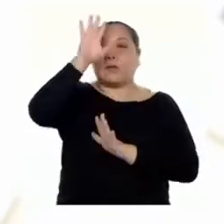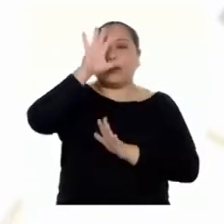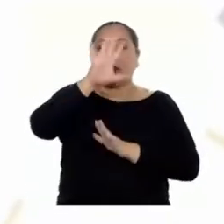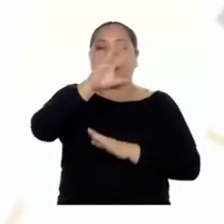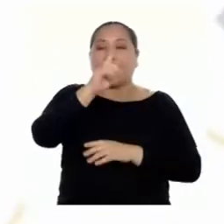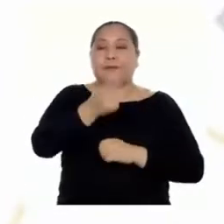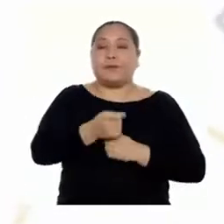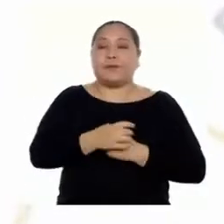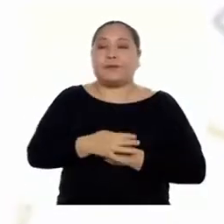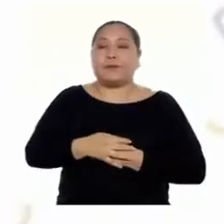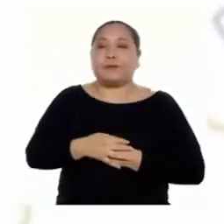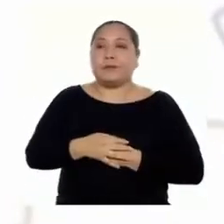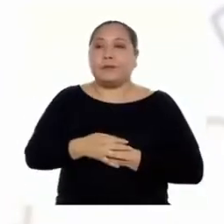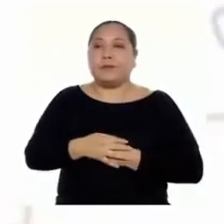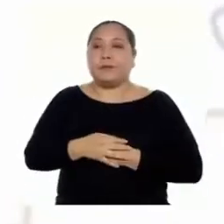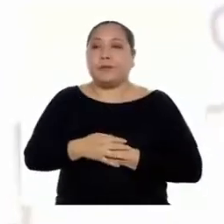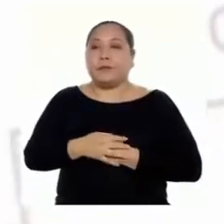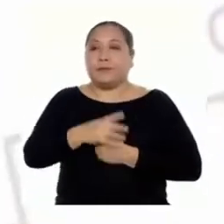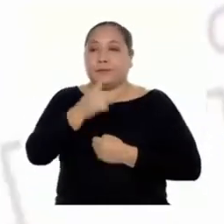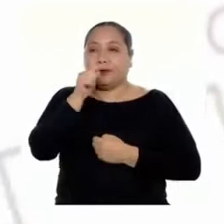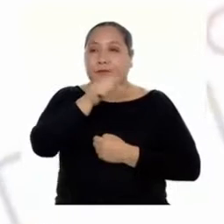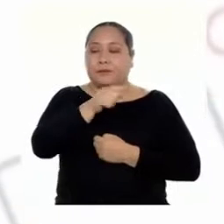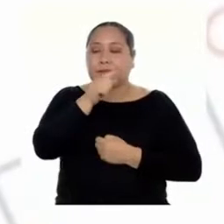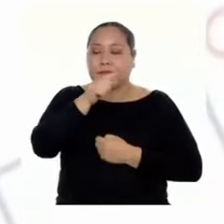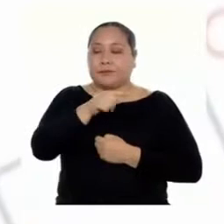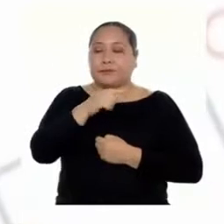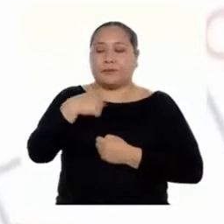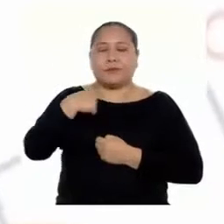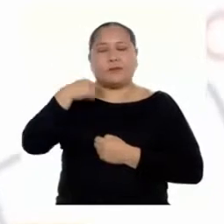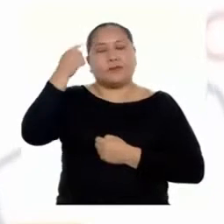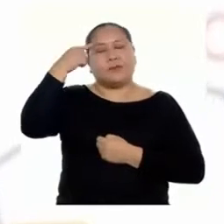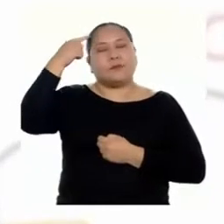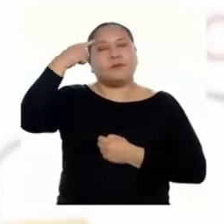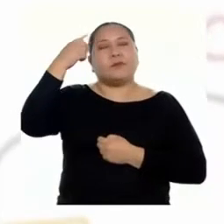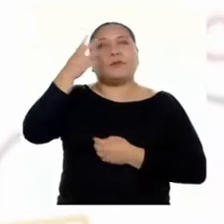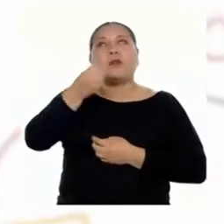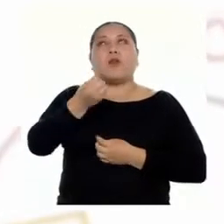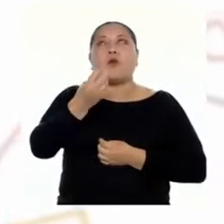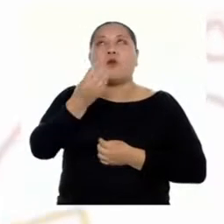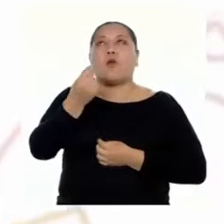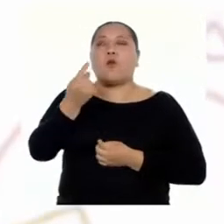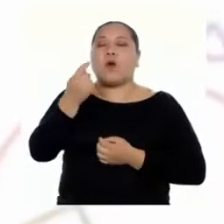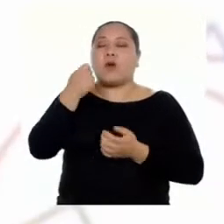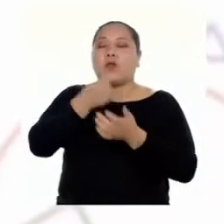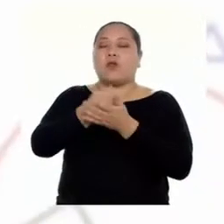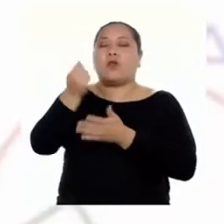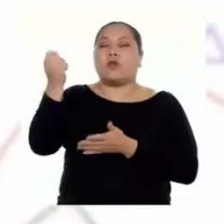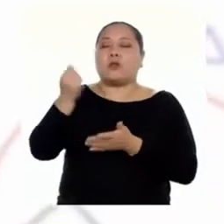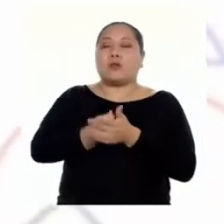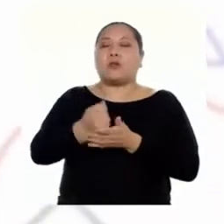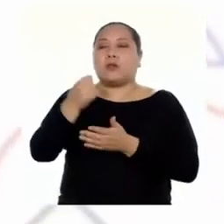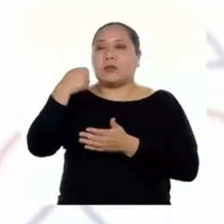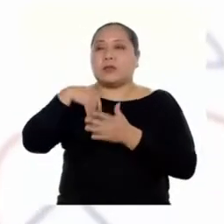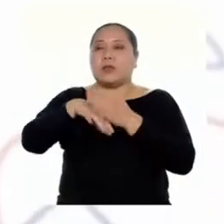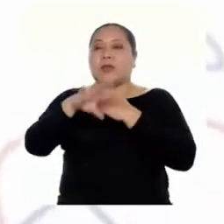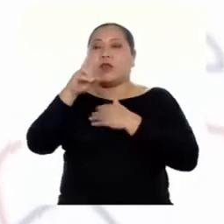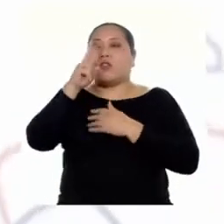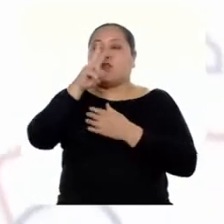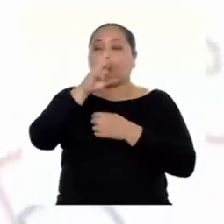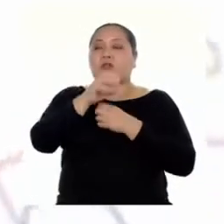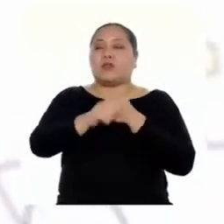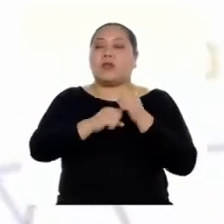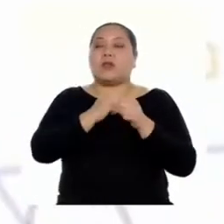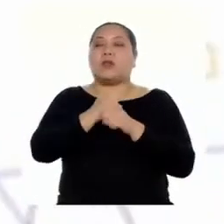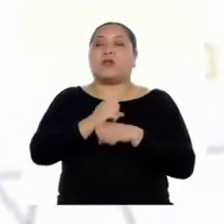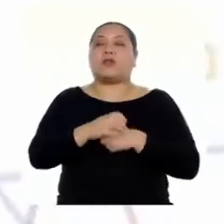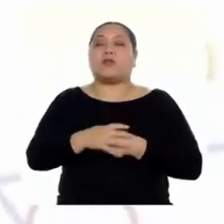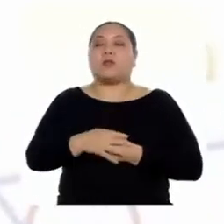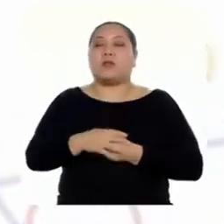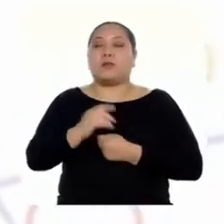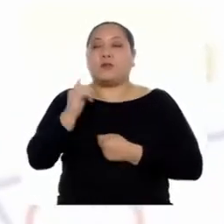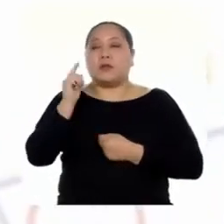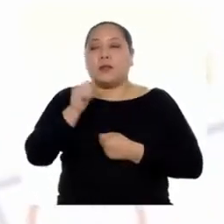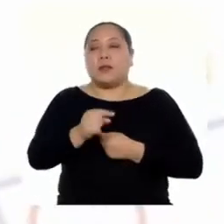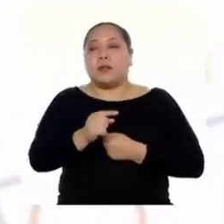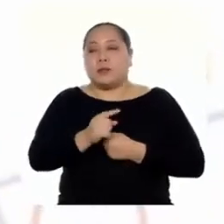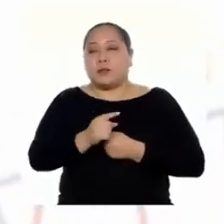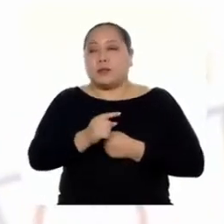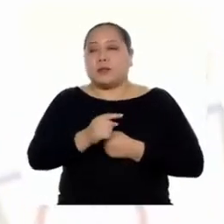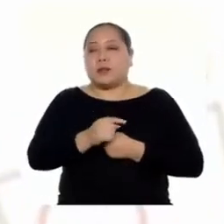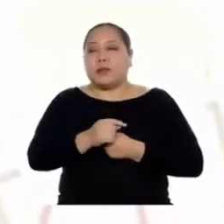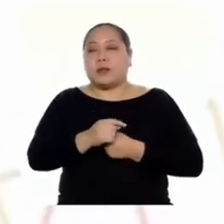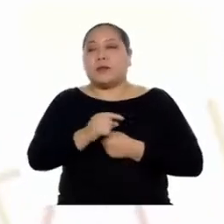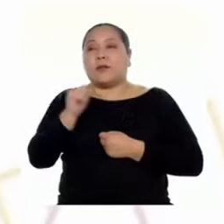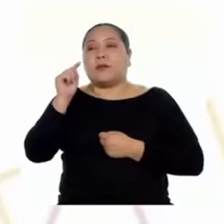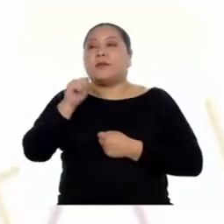a 5.000, cantidad que ha previsto pagar con intereses incluidos dentro de 2 años. Para este